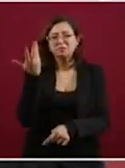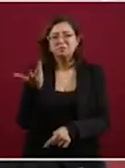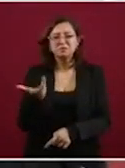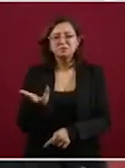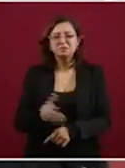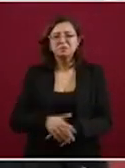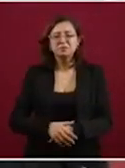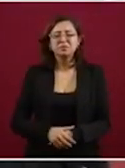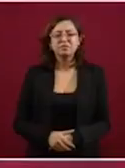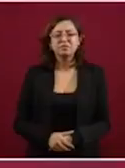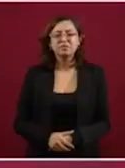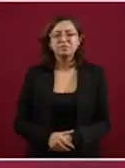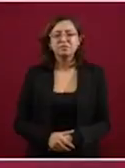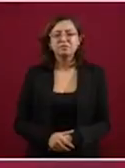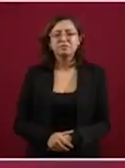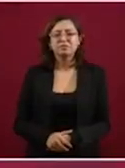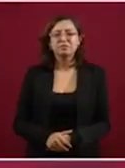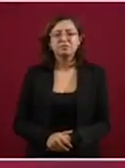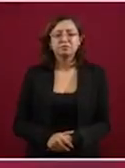y